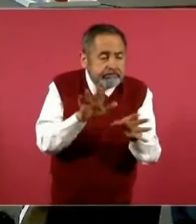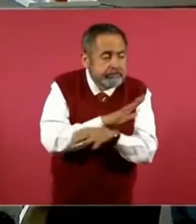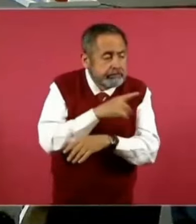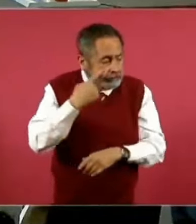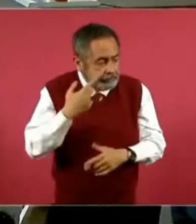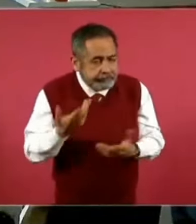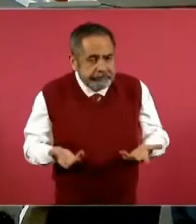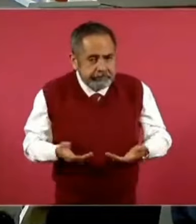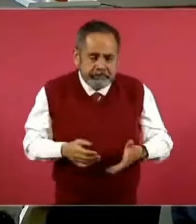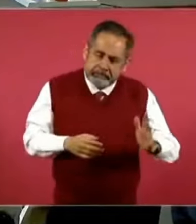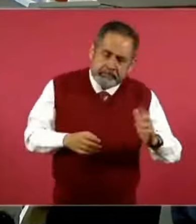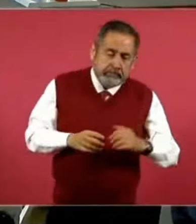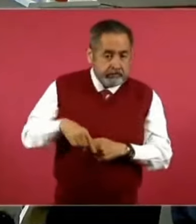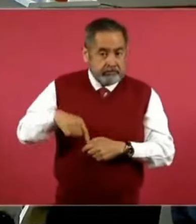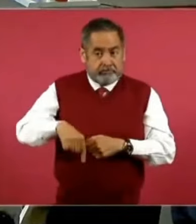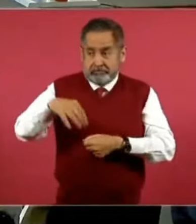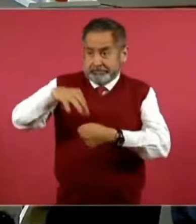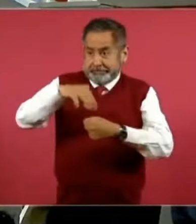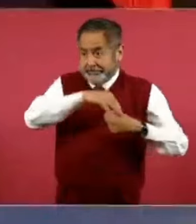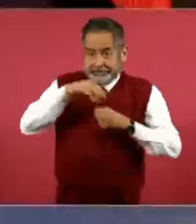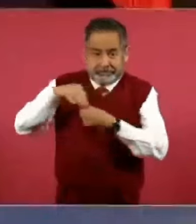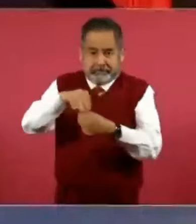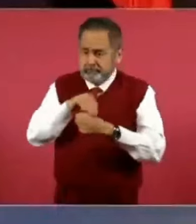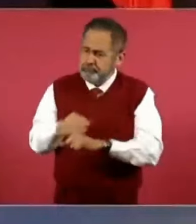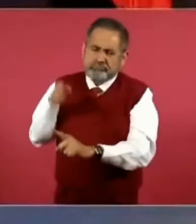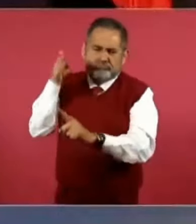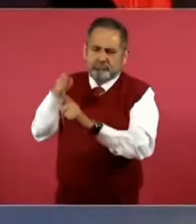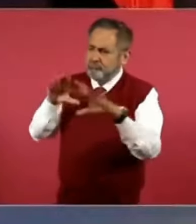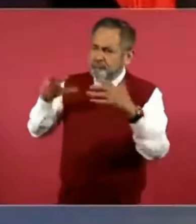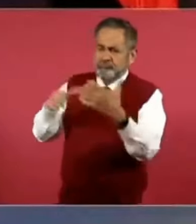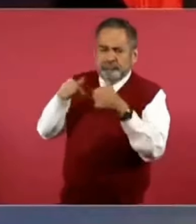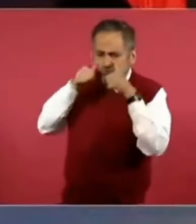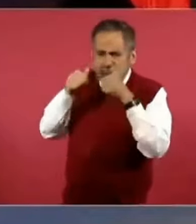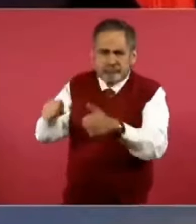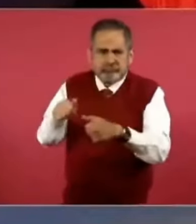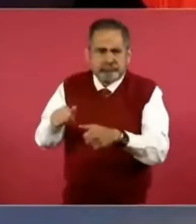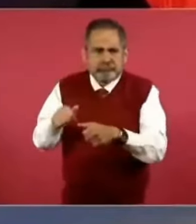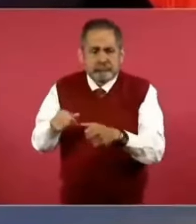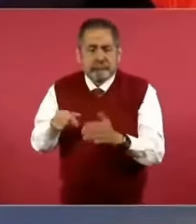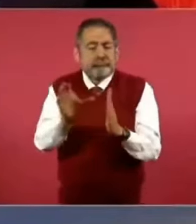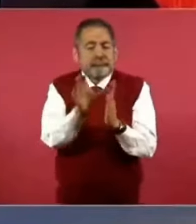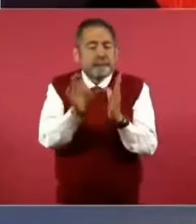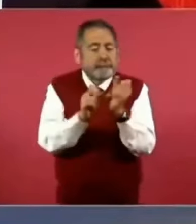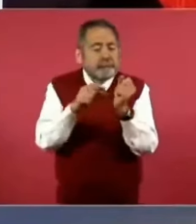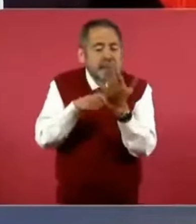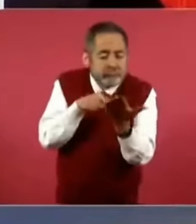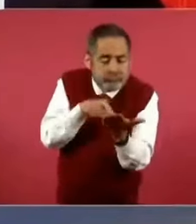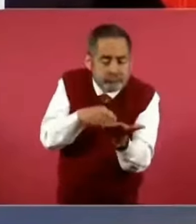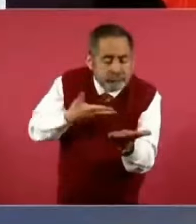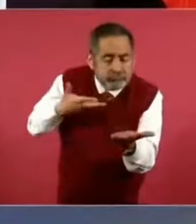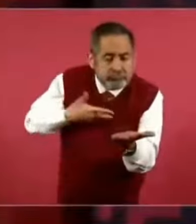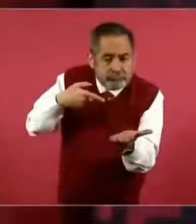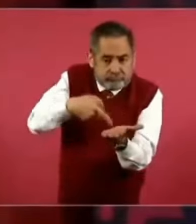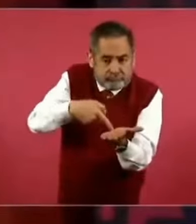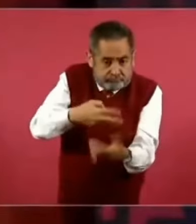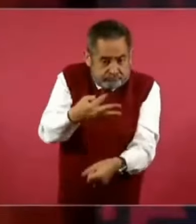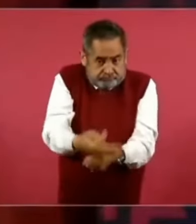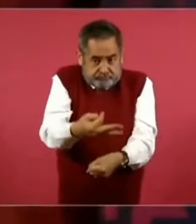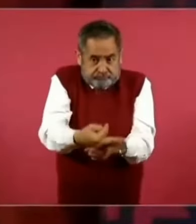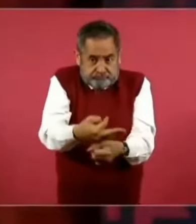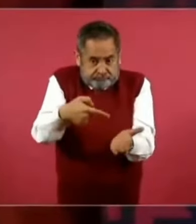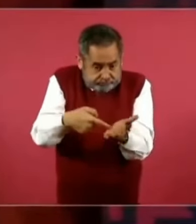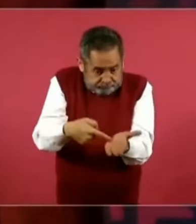esta elección se califica a partir del marco legal